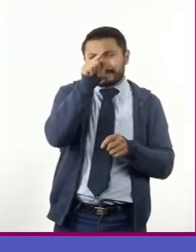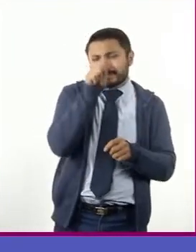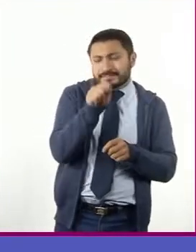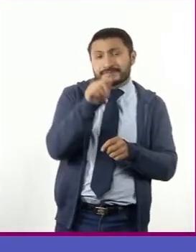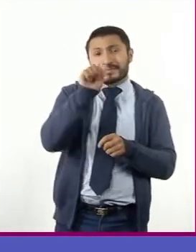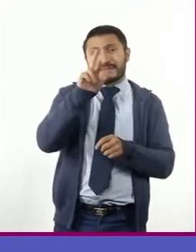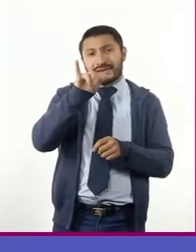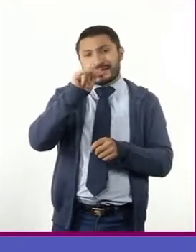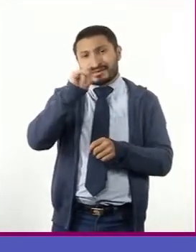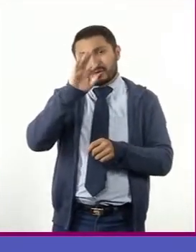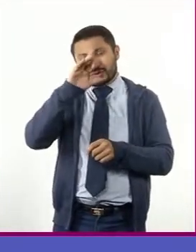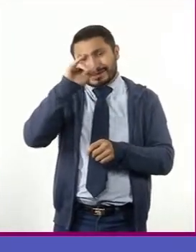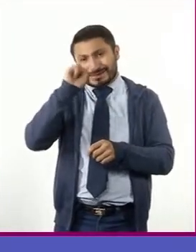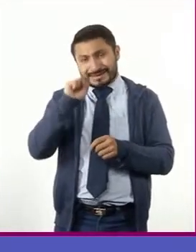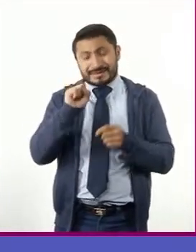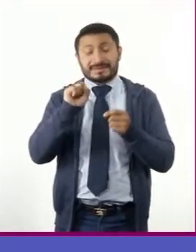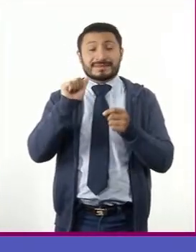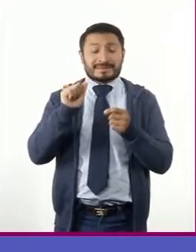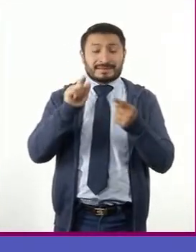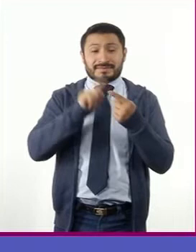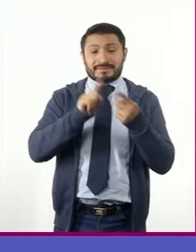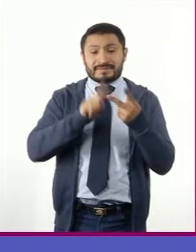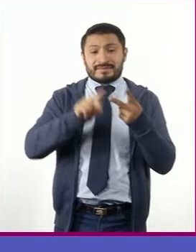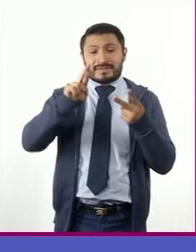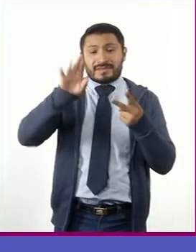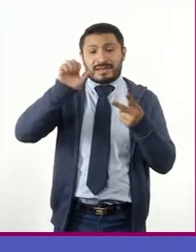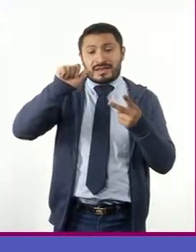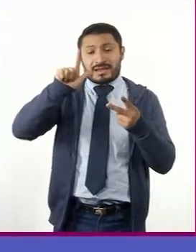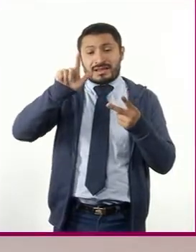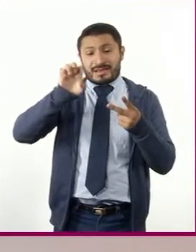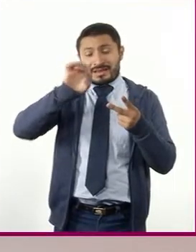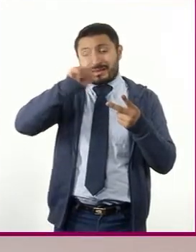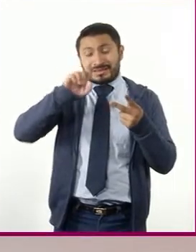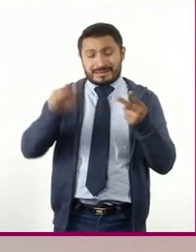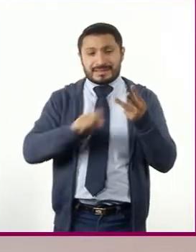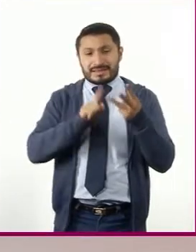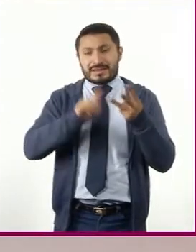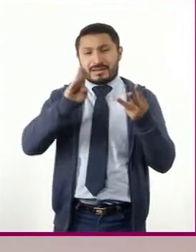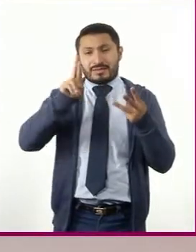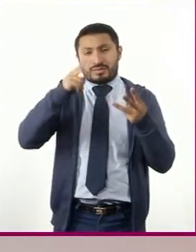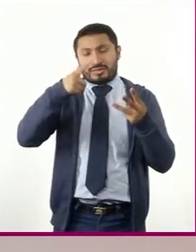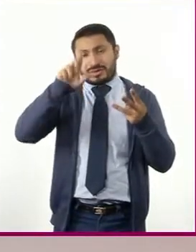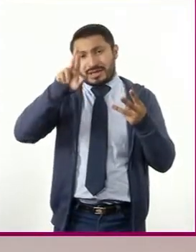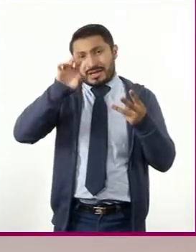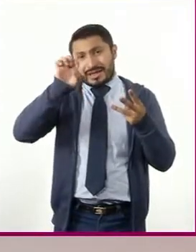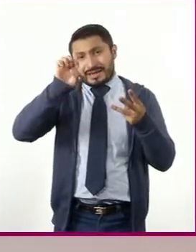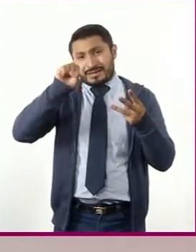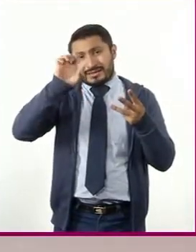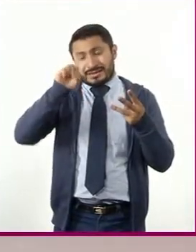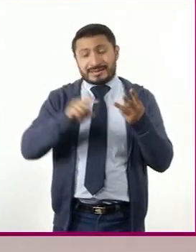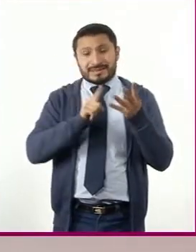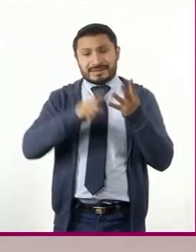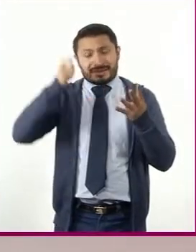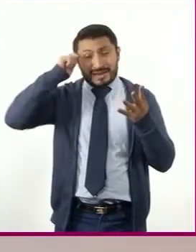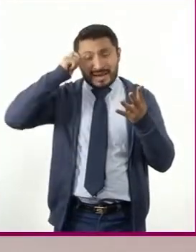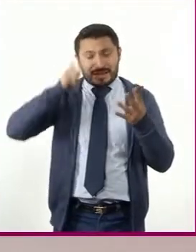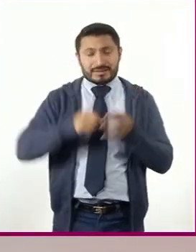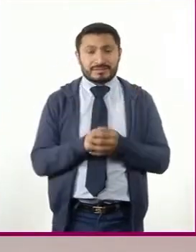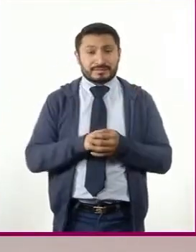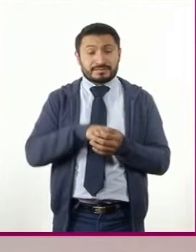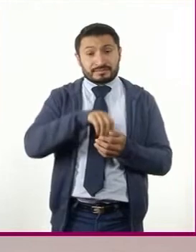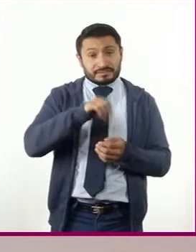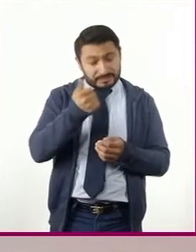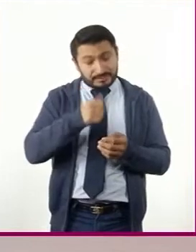aristocracia, realeza, burgueses y criados. Averigüemos ahora otro de los datos que buscamos y para